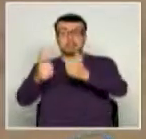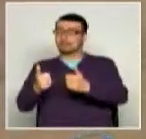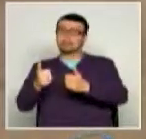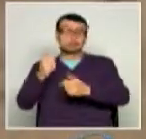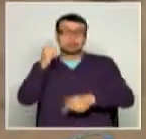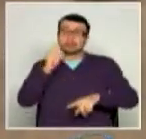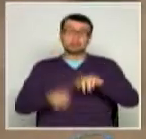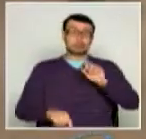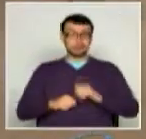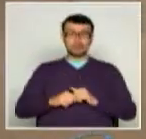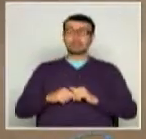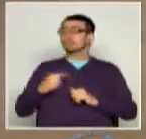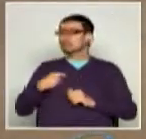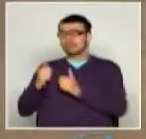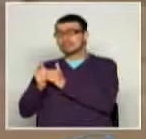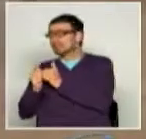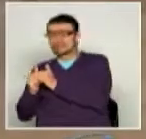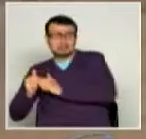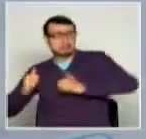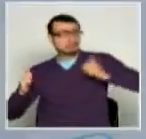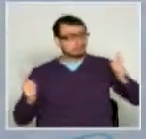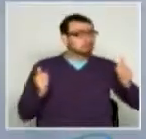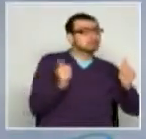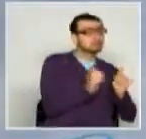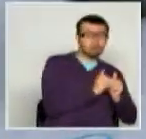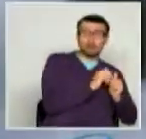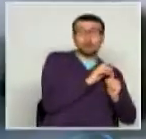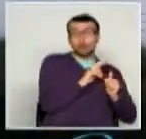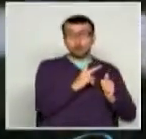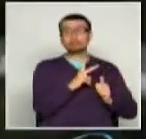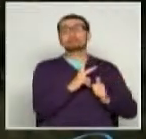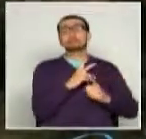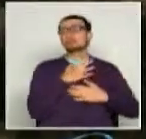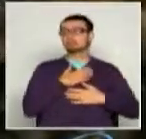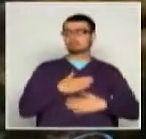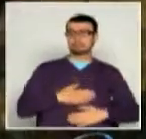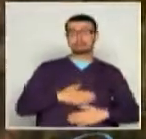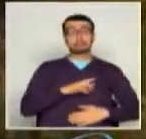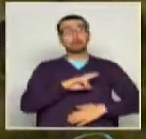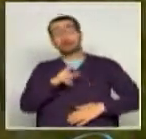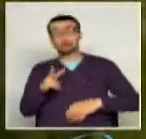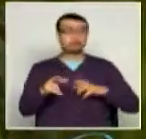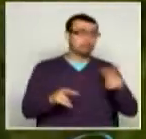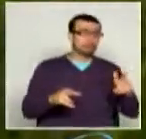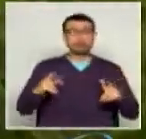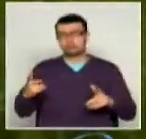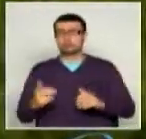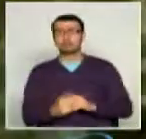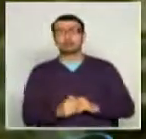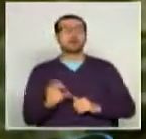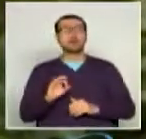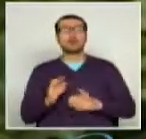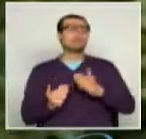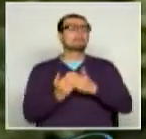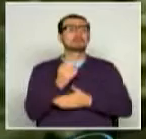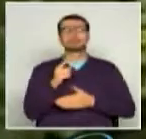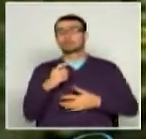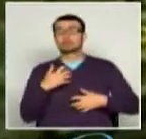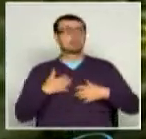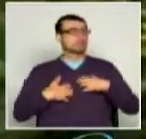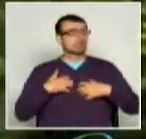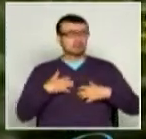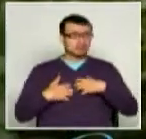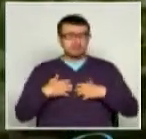relación para escapar de otra, correrás hacia otra para escapar de esta. Si comienzas una relación con miedo, ira